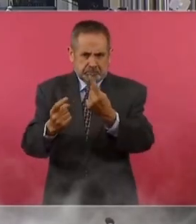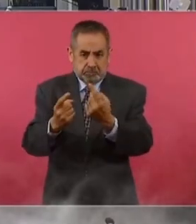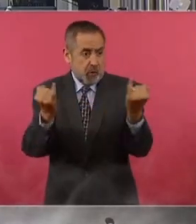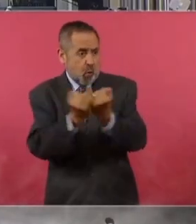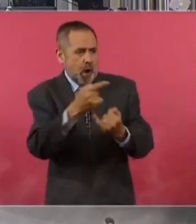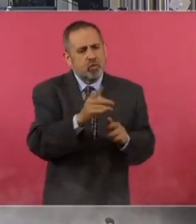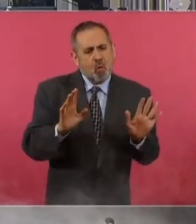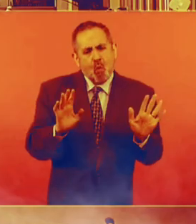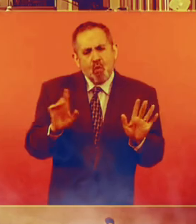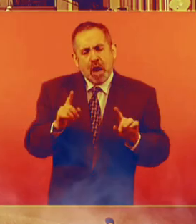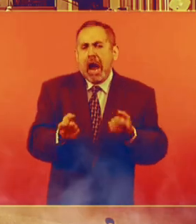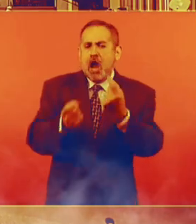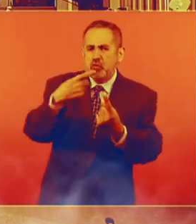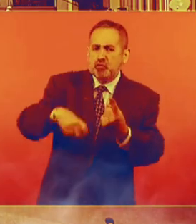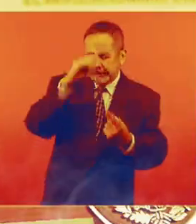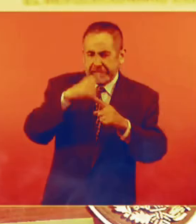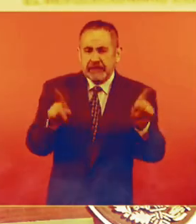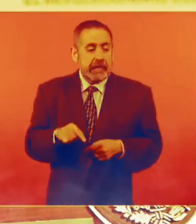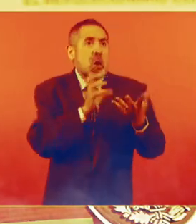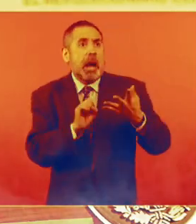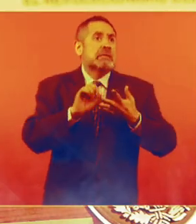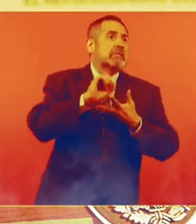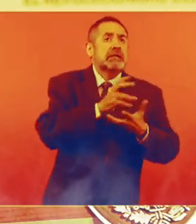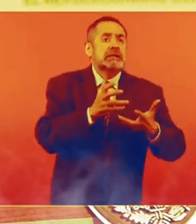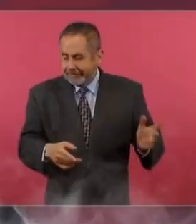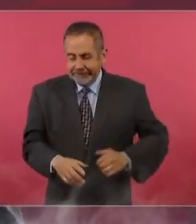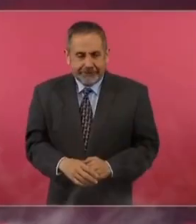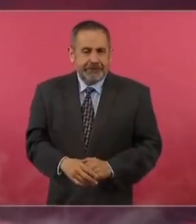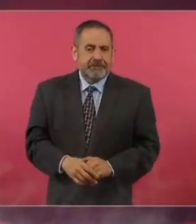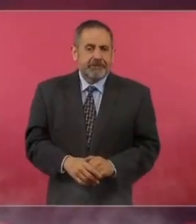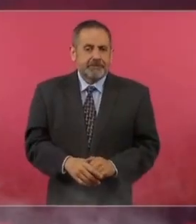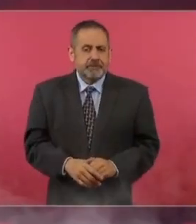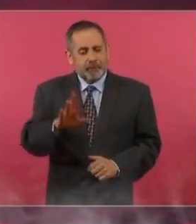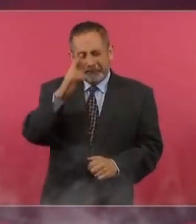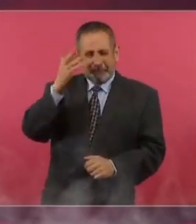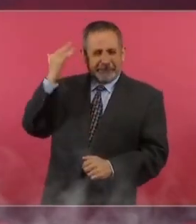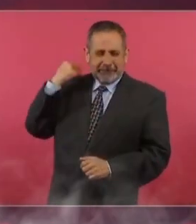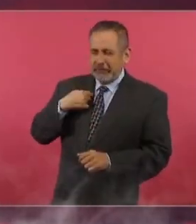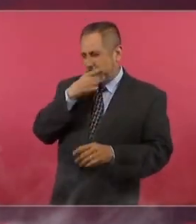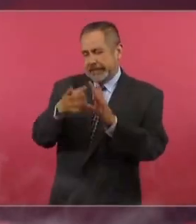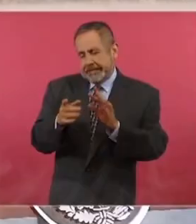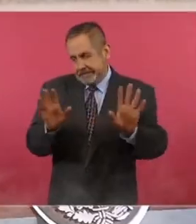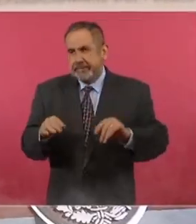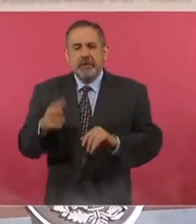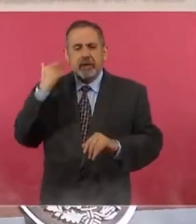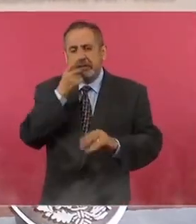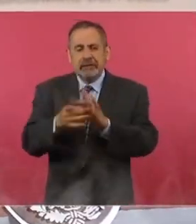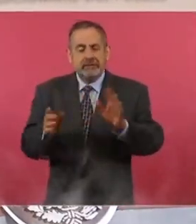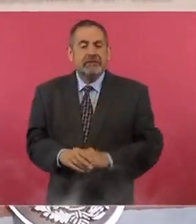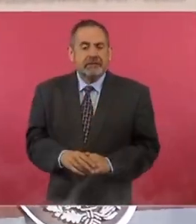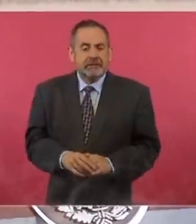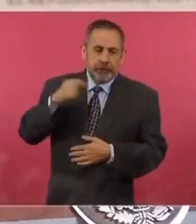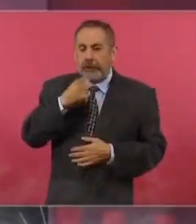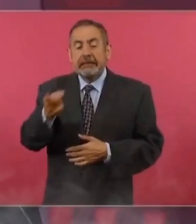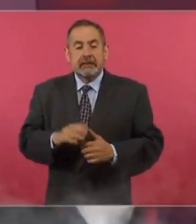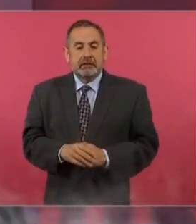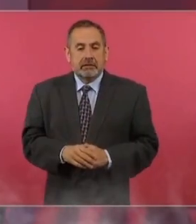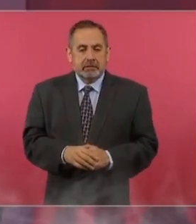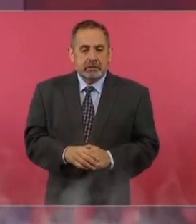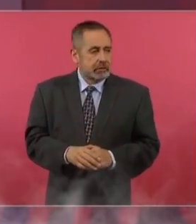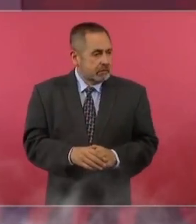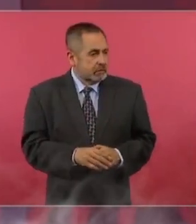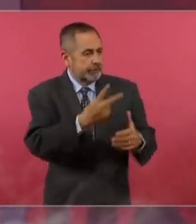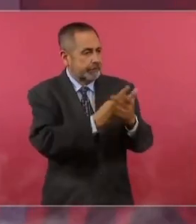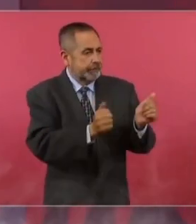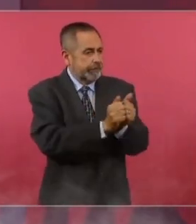No. Son aspiracionistas. Ladinos. Yo antes decía, ¿no? Aunque ya... eso es historia. Ya se